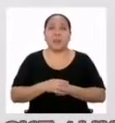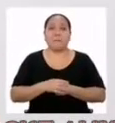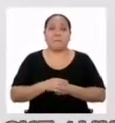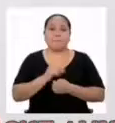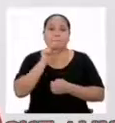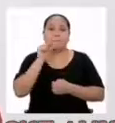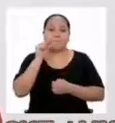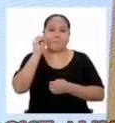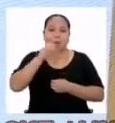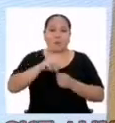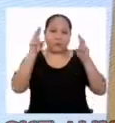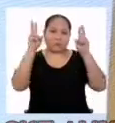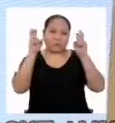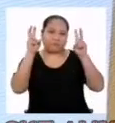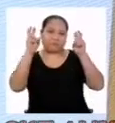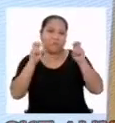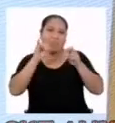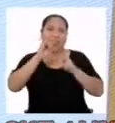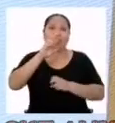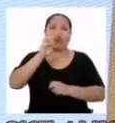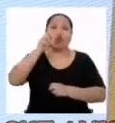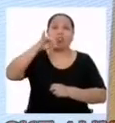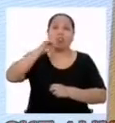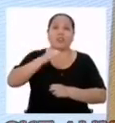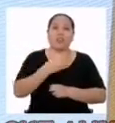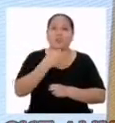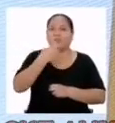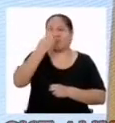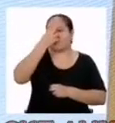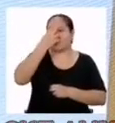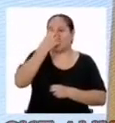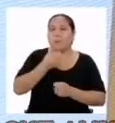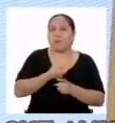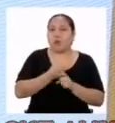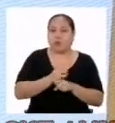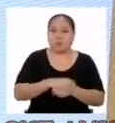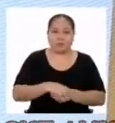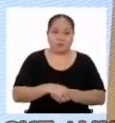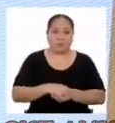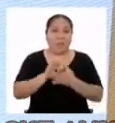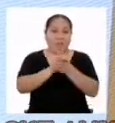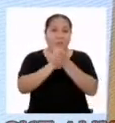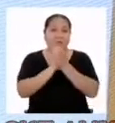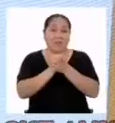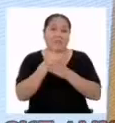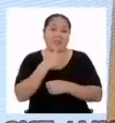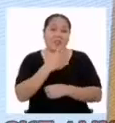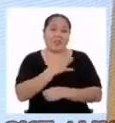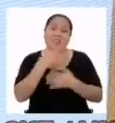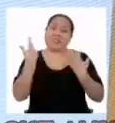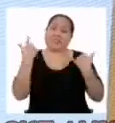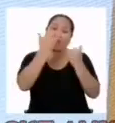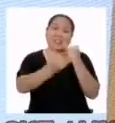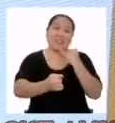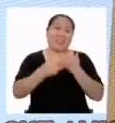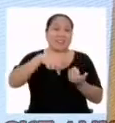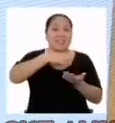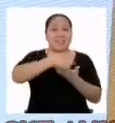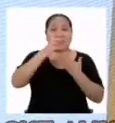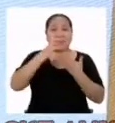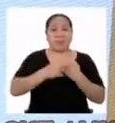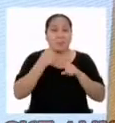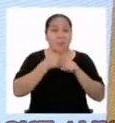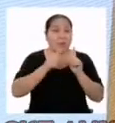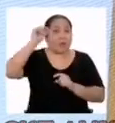marcar alguna ironía. Bueno, amigas y amigos de cuarto de secundaria, hemos llegado al final del programa.